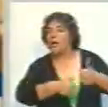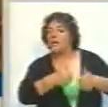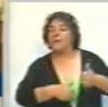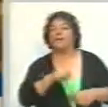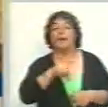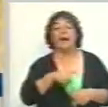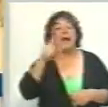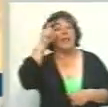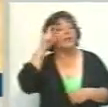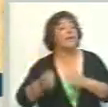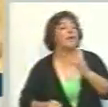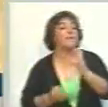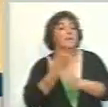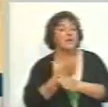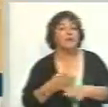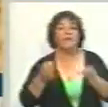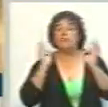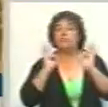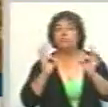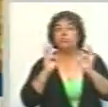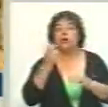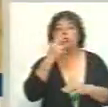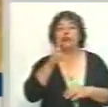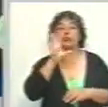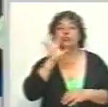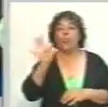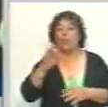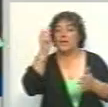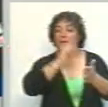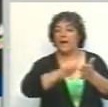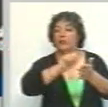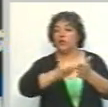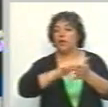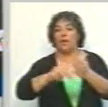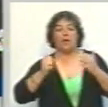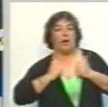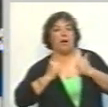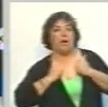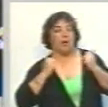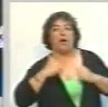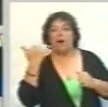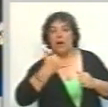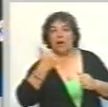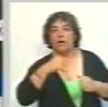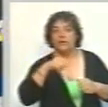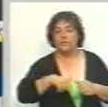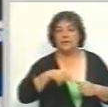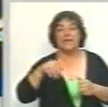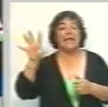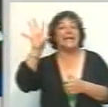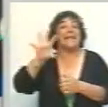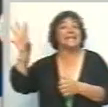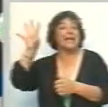estar a las 10 de la mañana. Ya tenemos casi 250 inscriptos, hay mucha expectativa con este evento que se va a hacer en el interior de